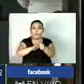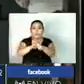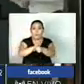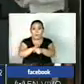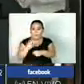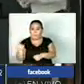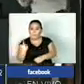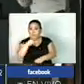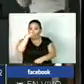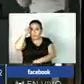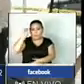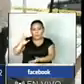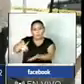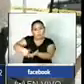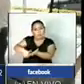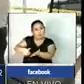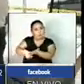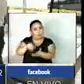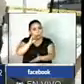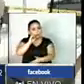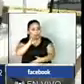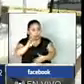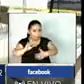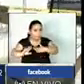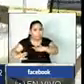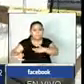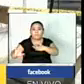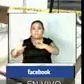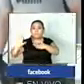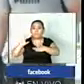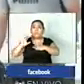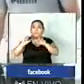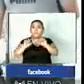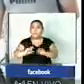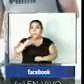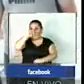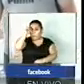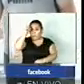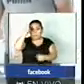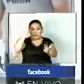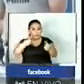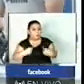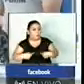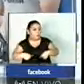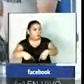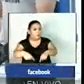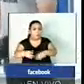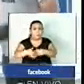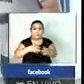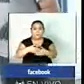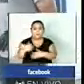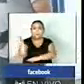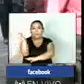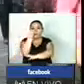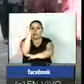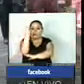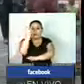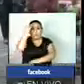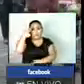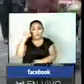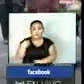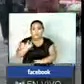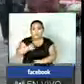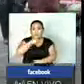colaboradores por su parte dicen que su compromiso es firme para continuar con sus labores a pesar de la emergencia Carla